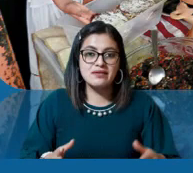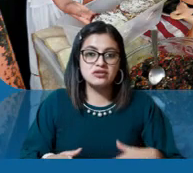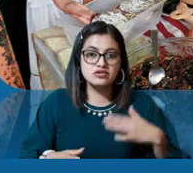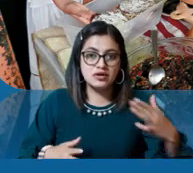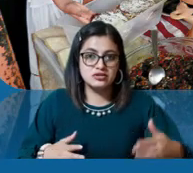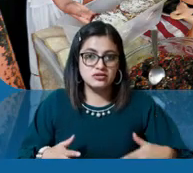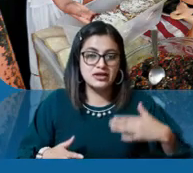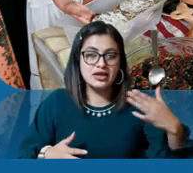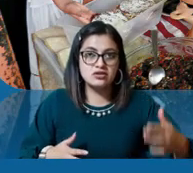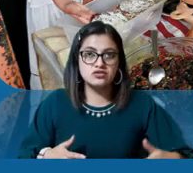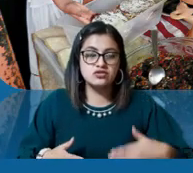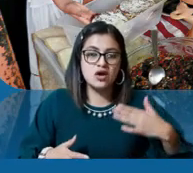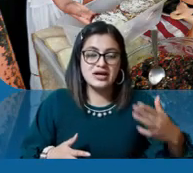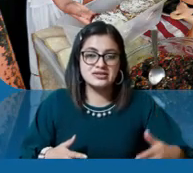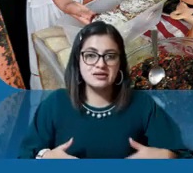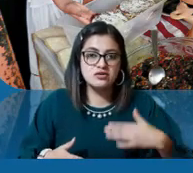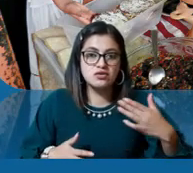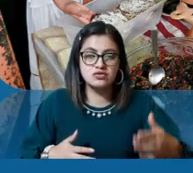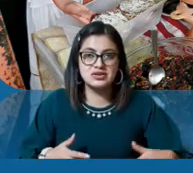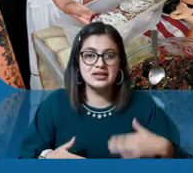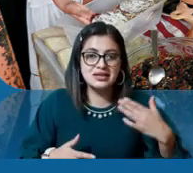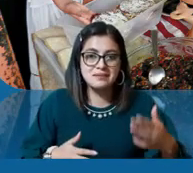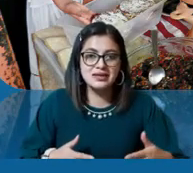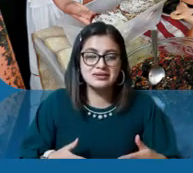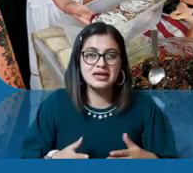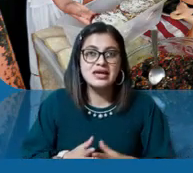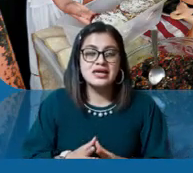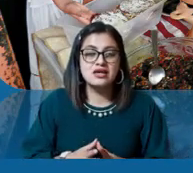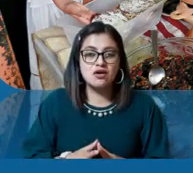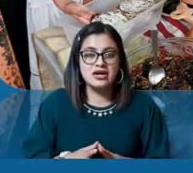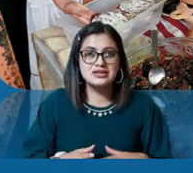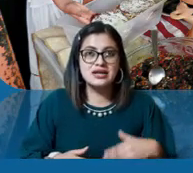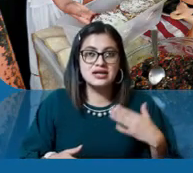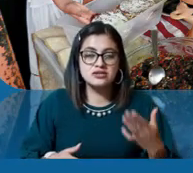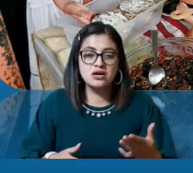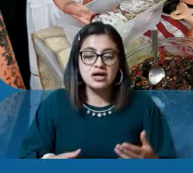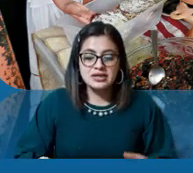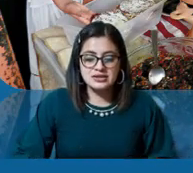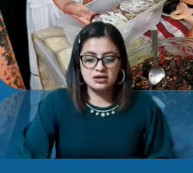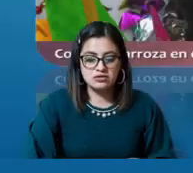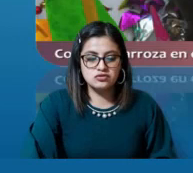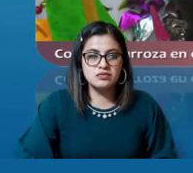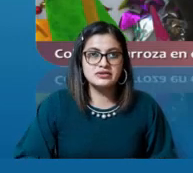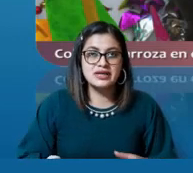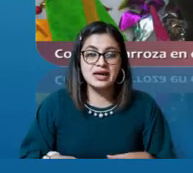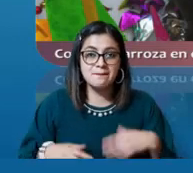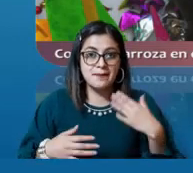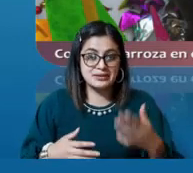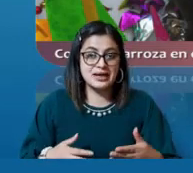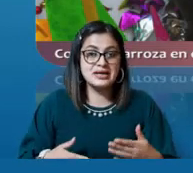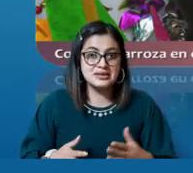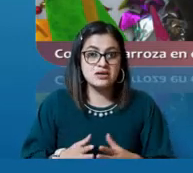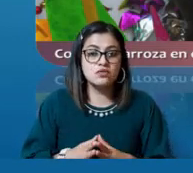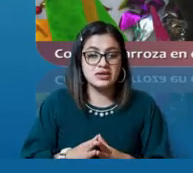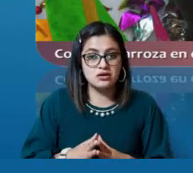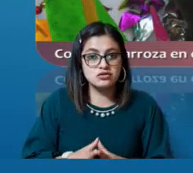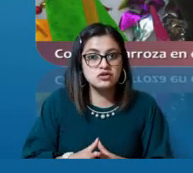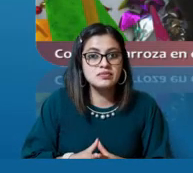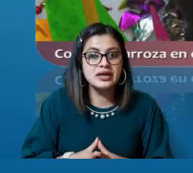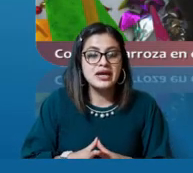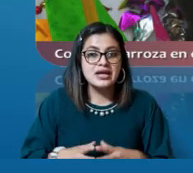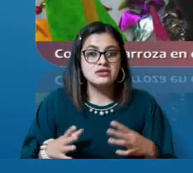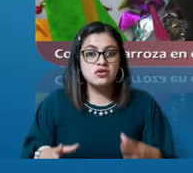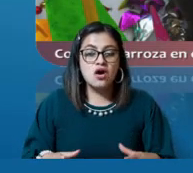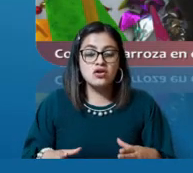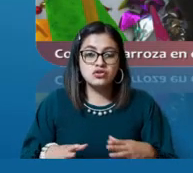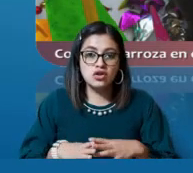son hábitos o acciones que nosotros hacemos constantemente y con esa razón se pasan a ser una